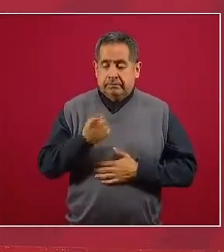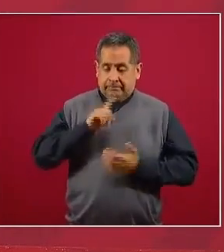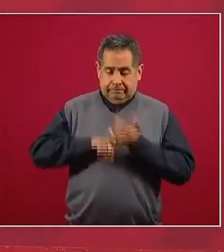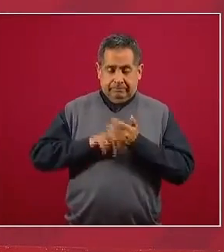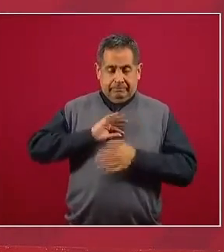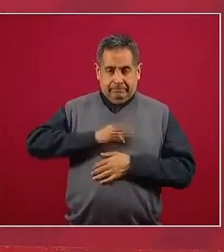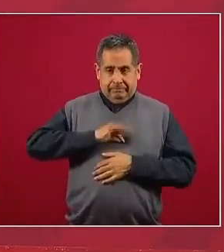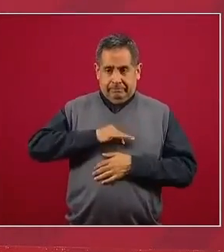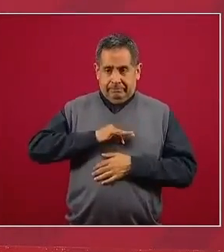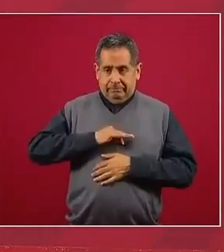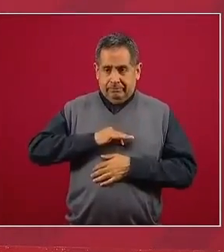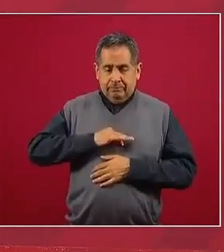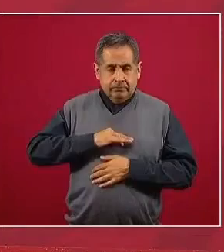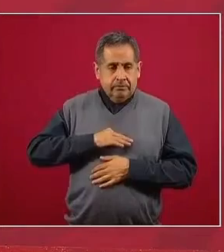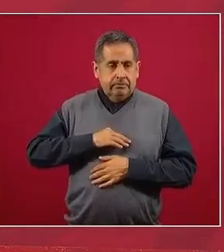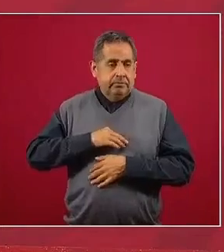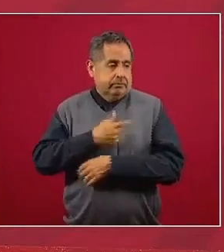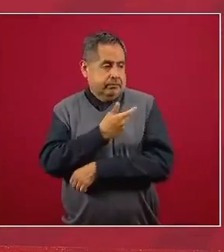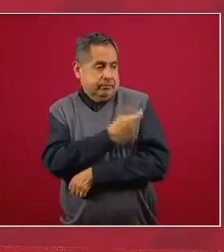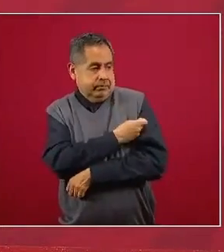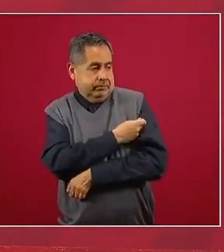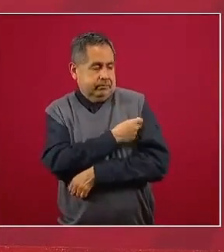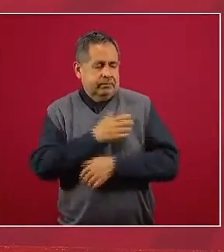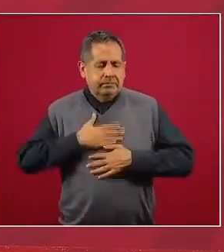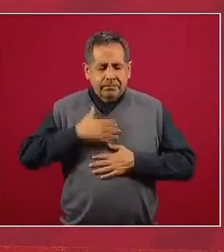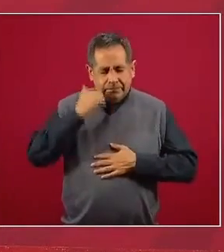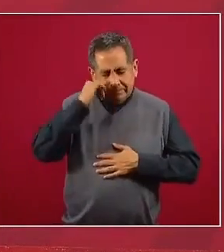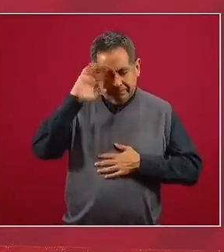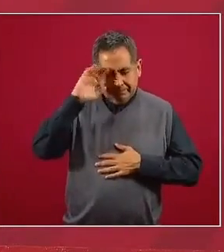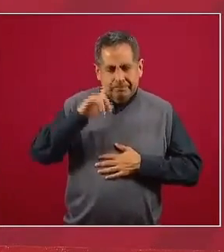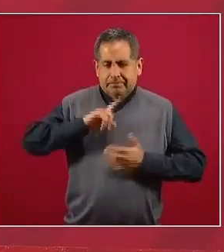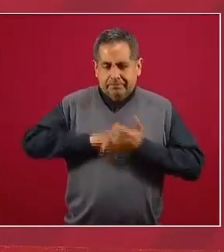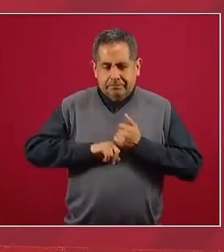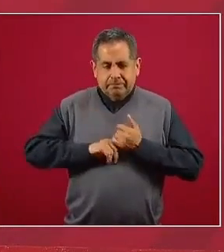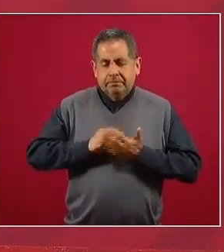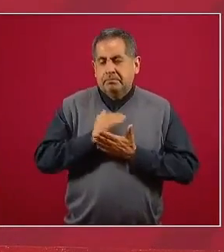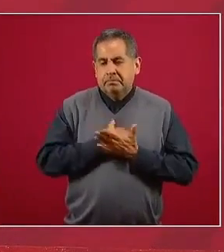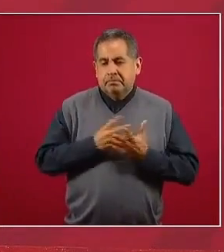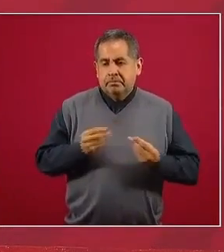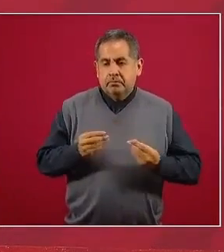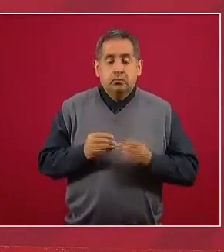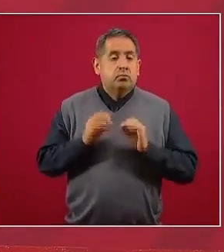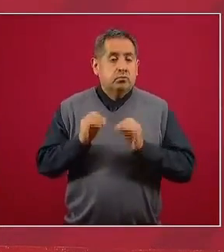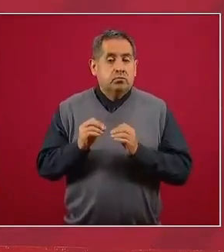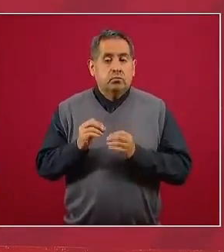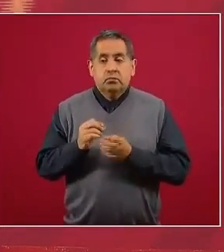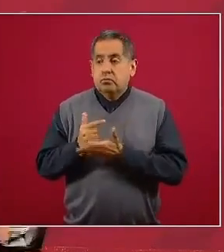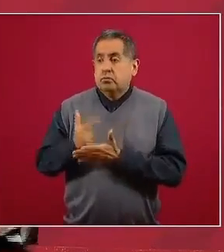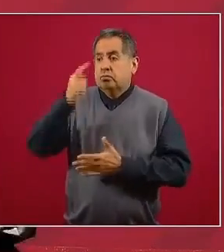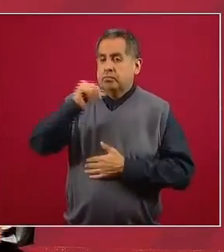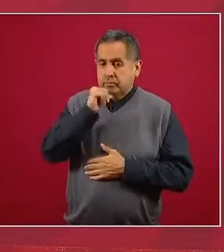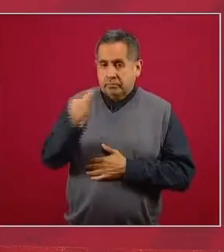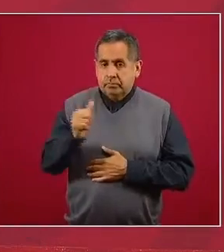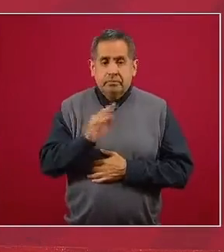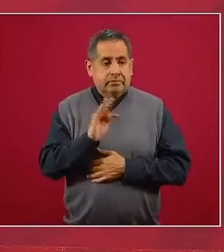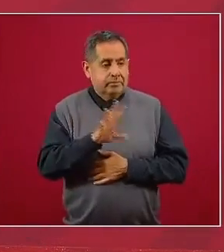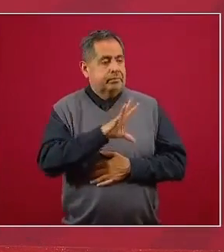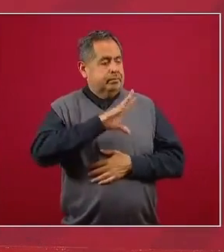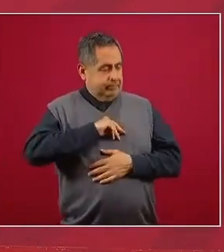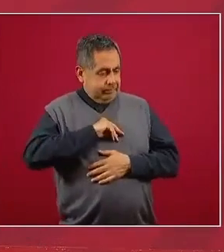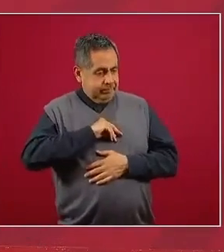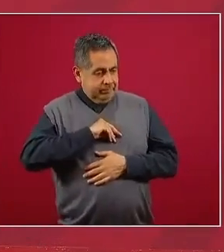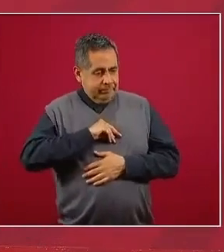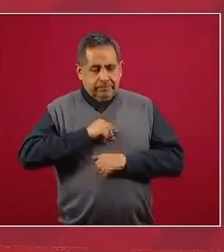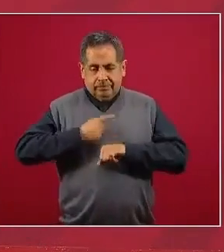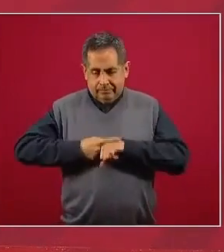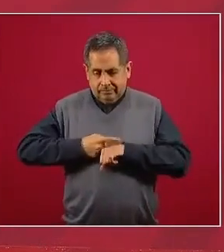infección, pero que por el efecto de la vacuna no haya enfermedad, evitar la enfermedad grave, puede existir contagio, puede